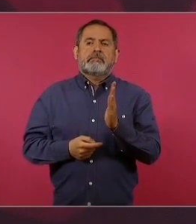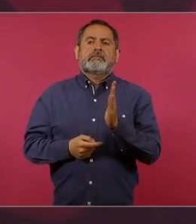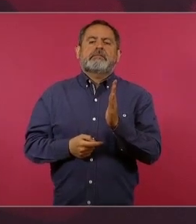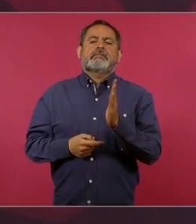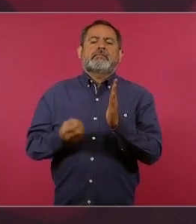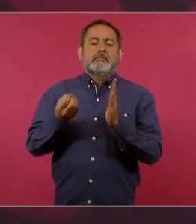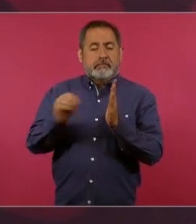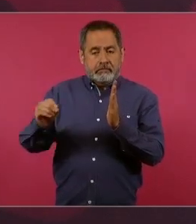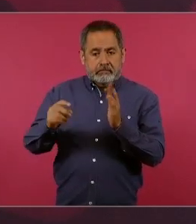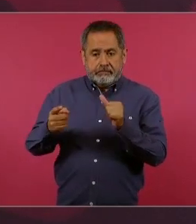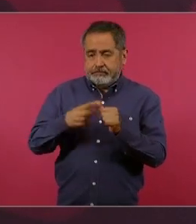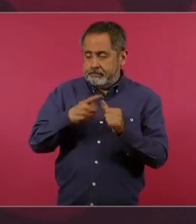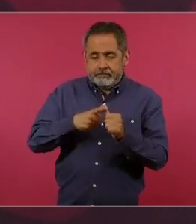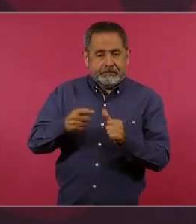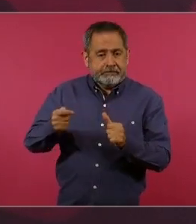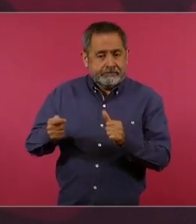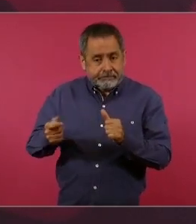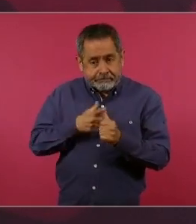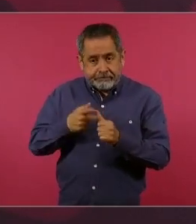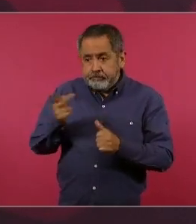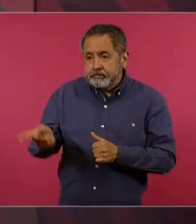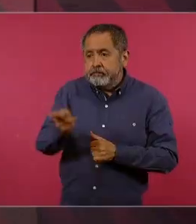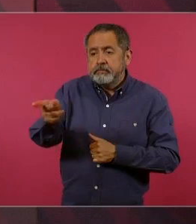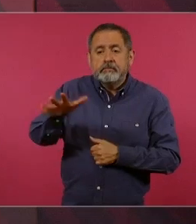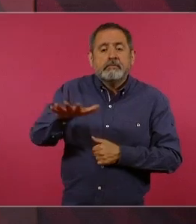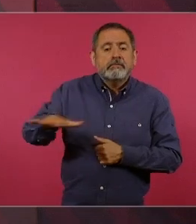la obligación de consultar a los pueblos,